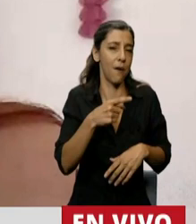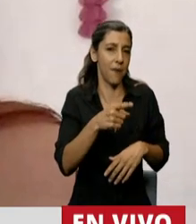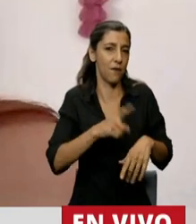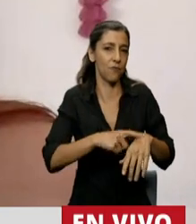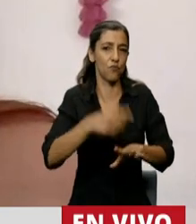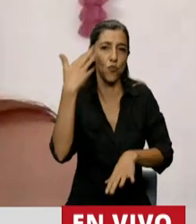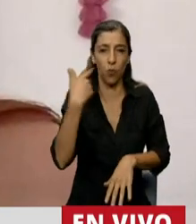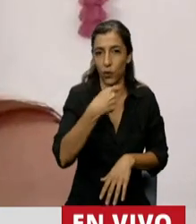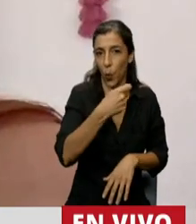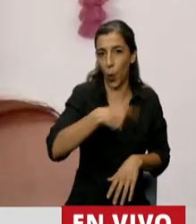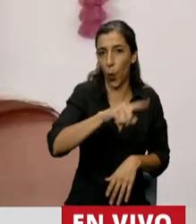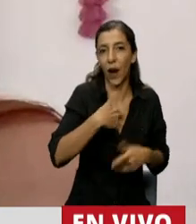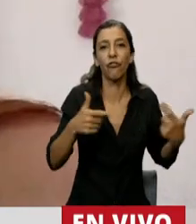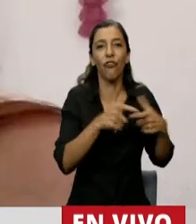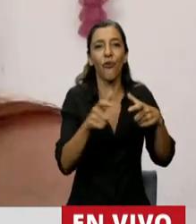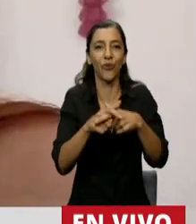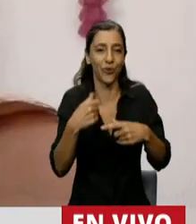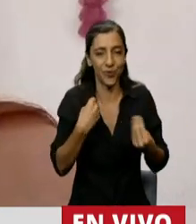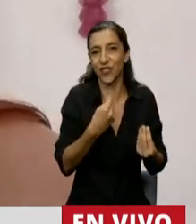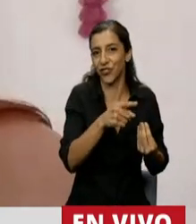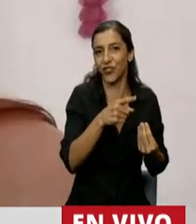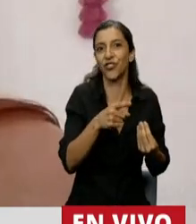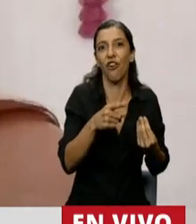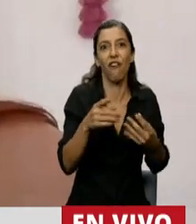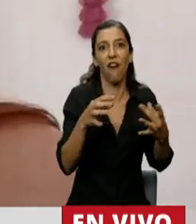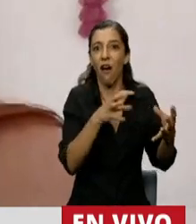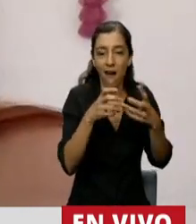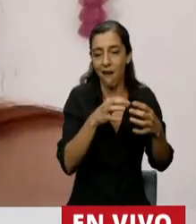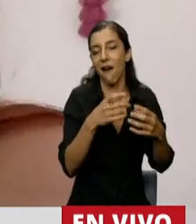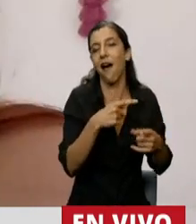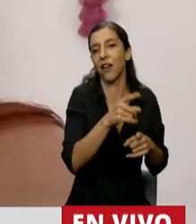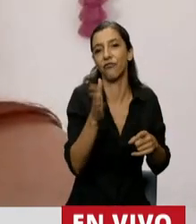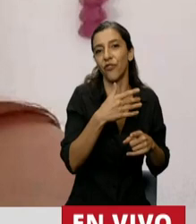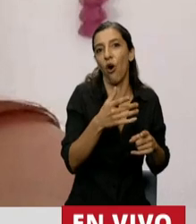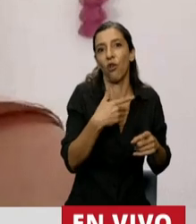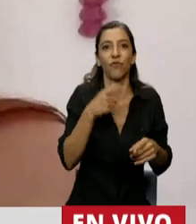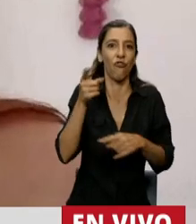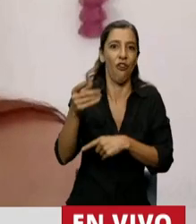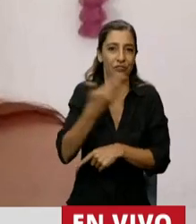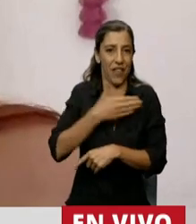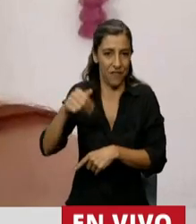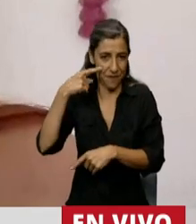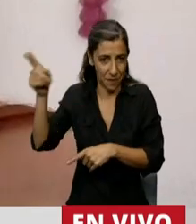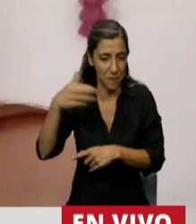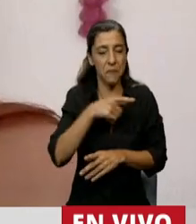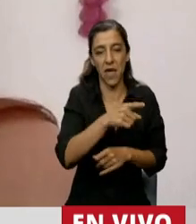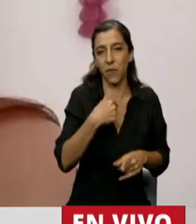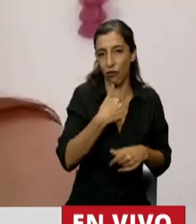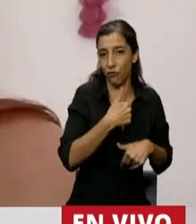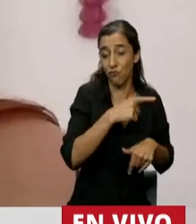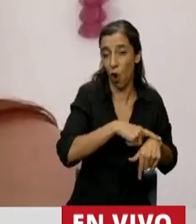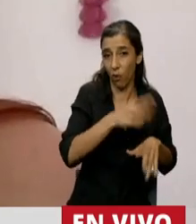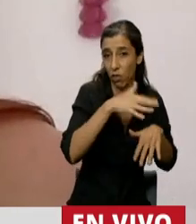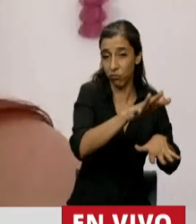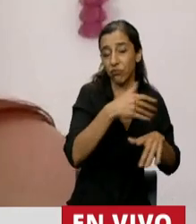previsional se debatía en comisiones para que el Congreso no vote la fórmula de ajuste del FMI. En primer lugar, el diputado en